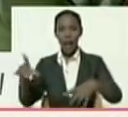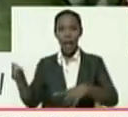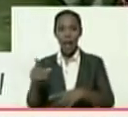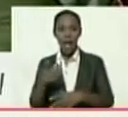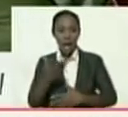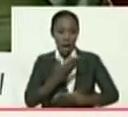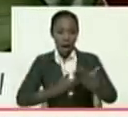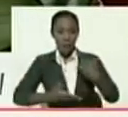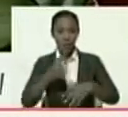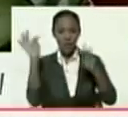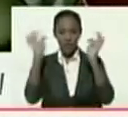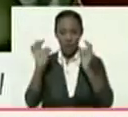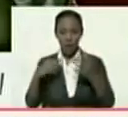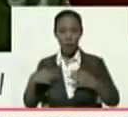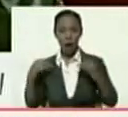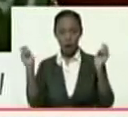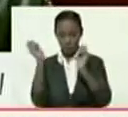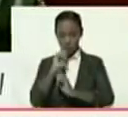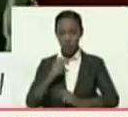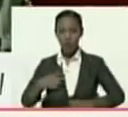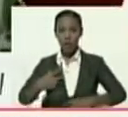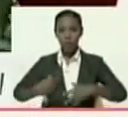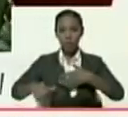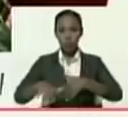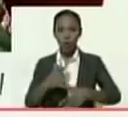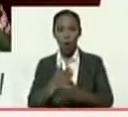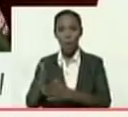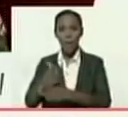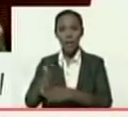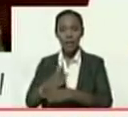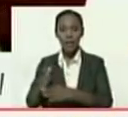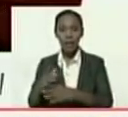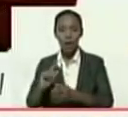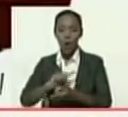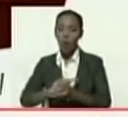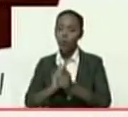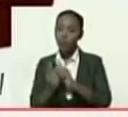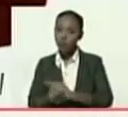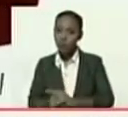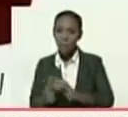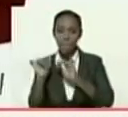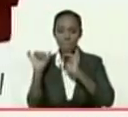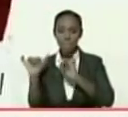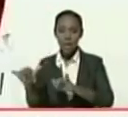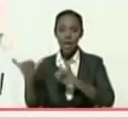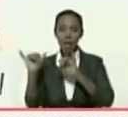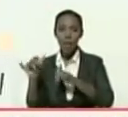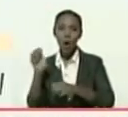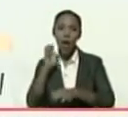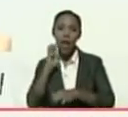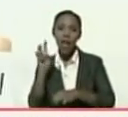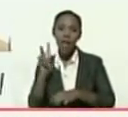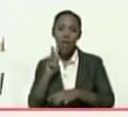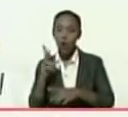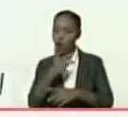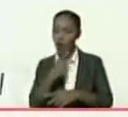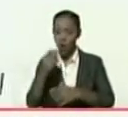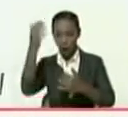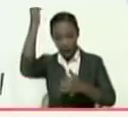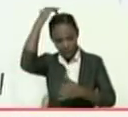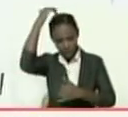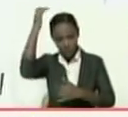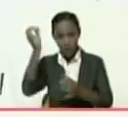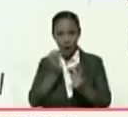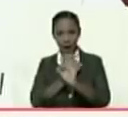su forma de ser, de vestir, de andar, de compartir. Al contrario, siguió siendo el mismo Evo Morales.